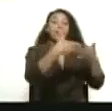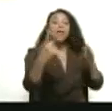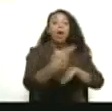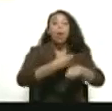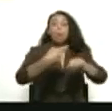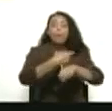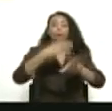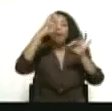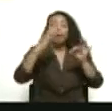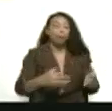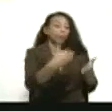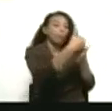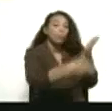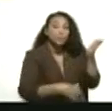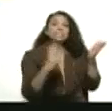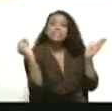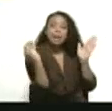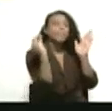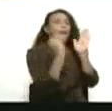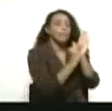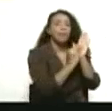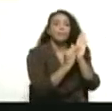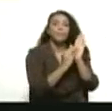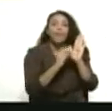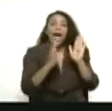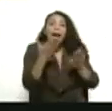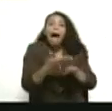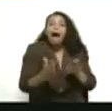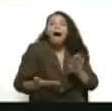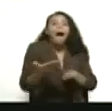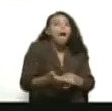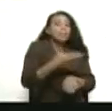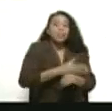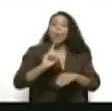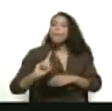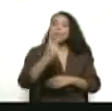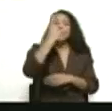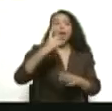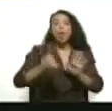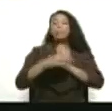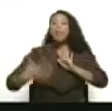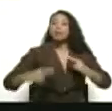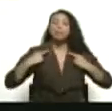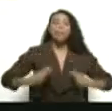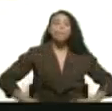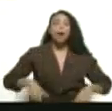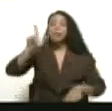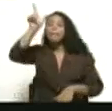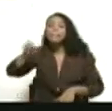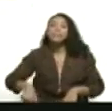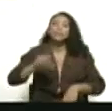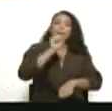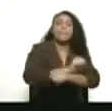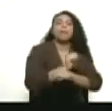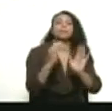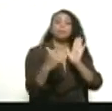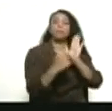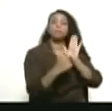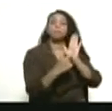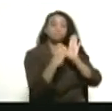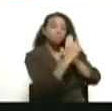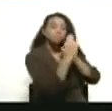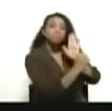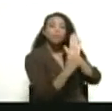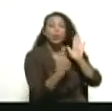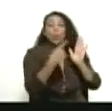gobierno bolivariano y siempre estará allí como lo contempla el texto constitucional desde el inicio al final, como lo